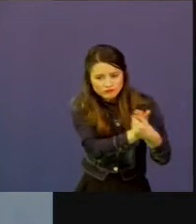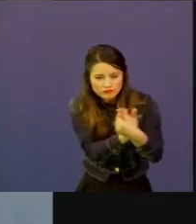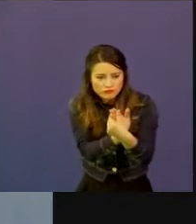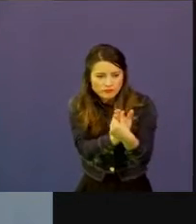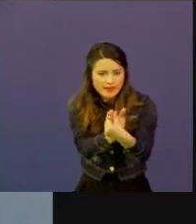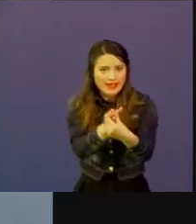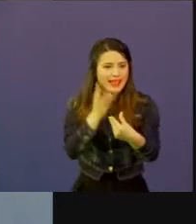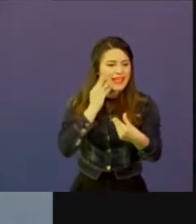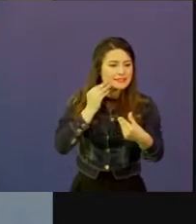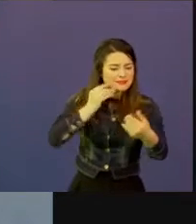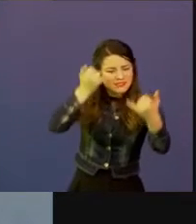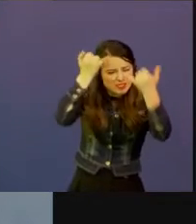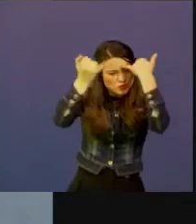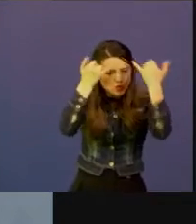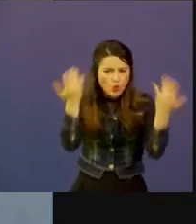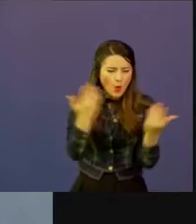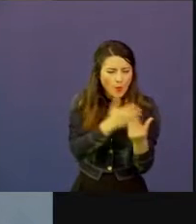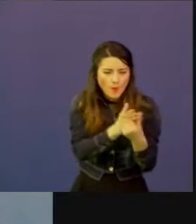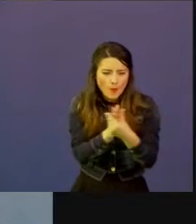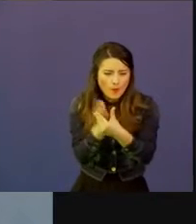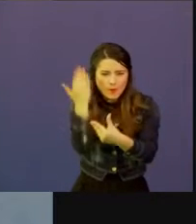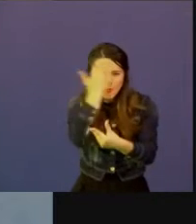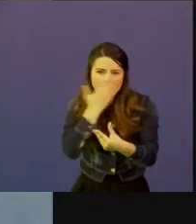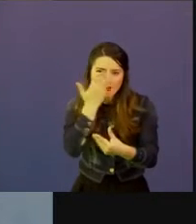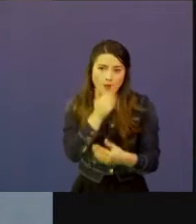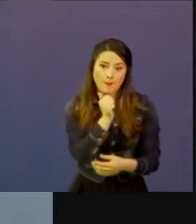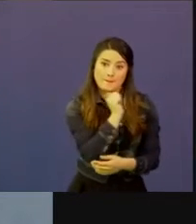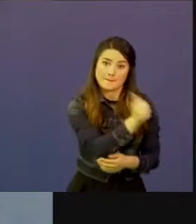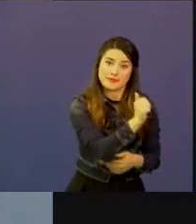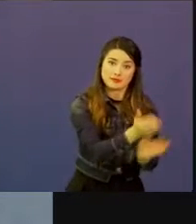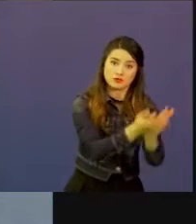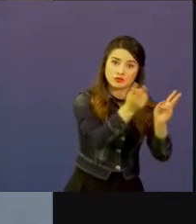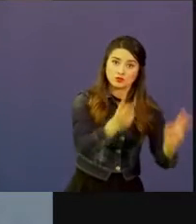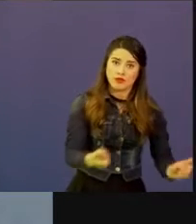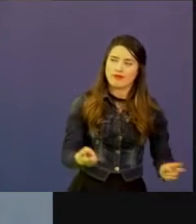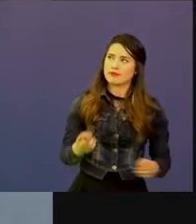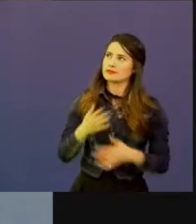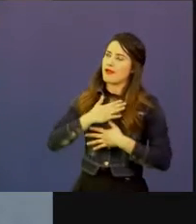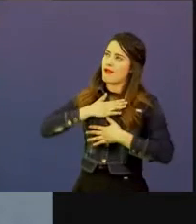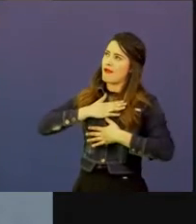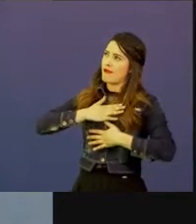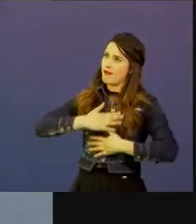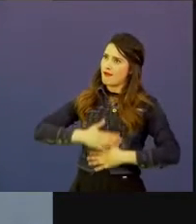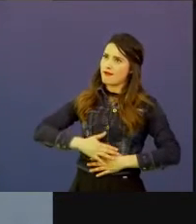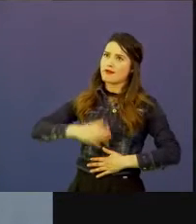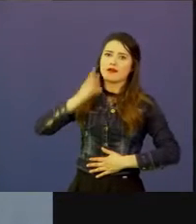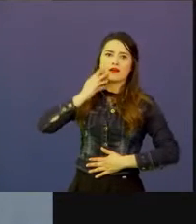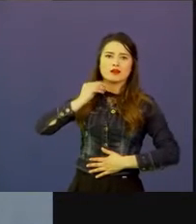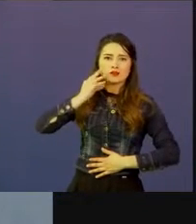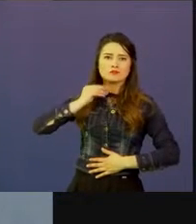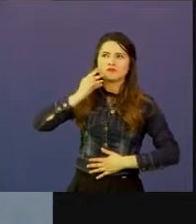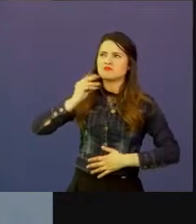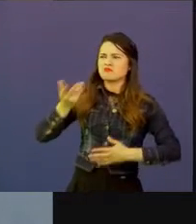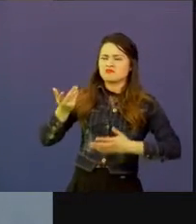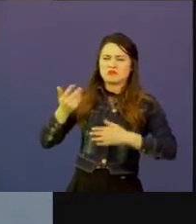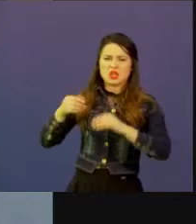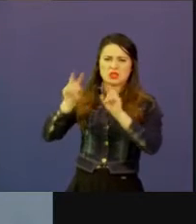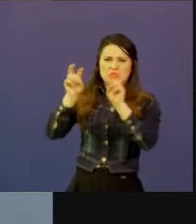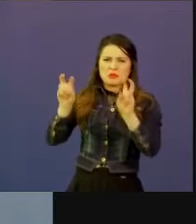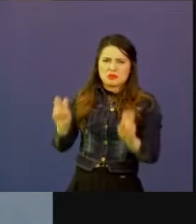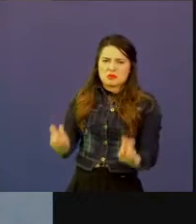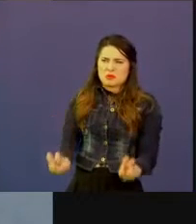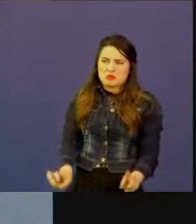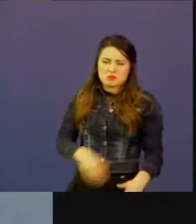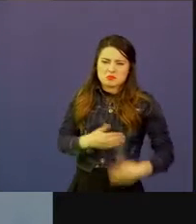experiencias innovadoras creativas que le garanticen un aprendizaje a través de diferentes áreas de conocimiento durante todos sus procesos.